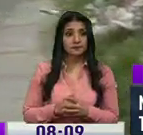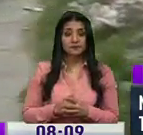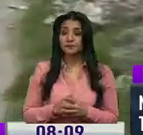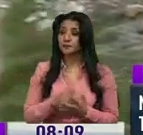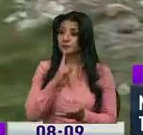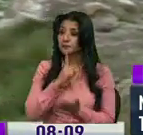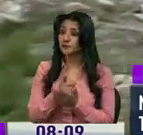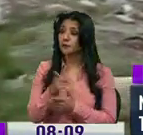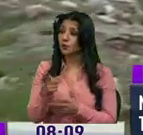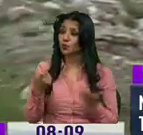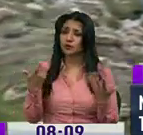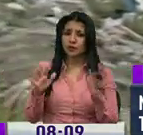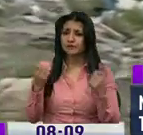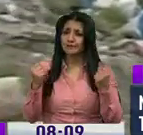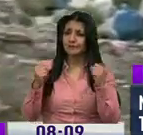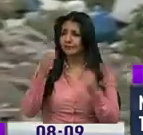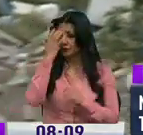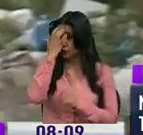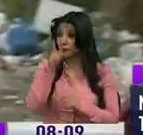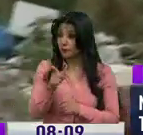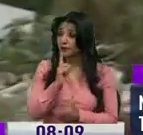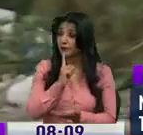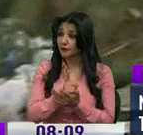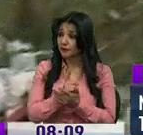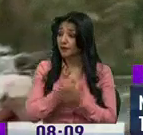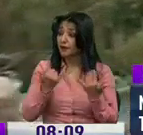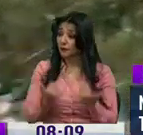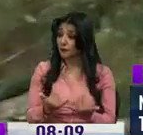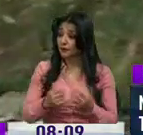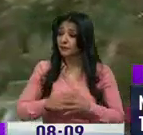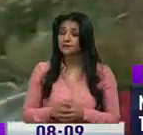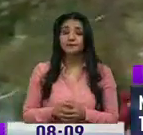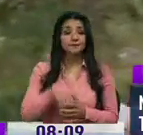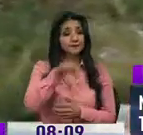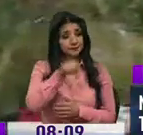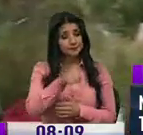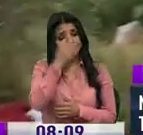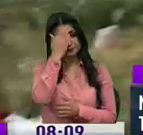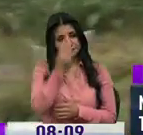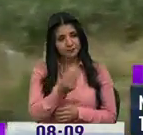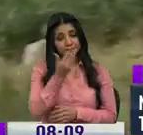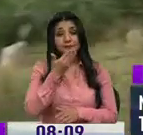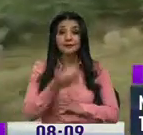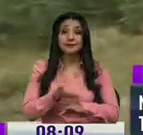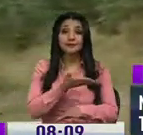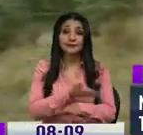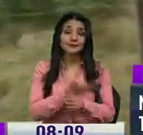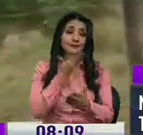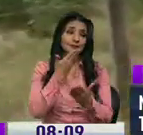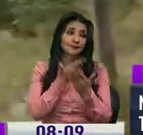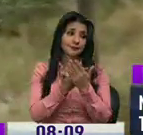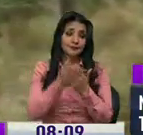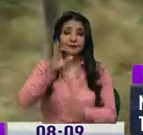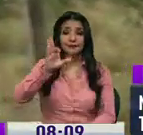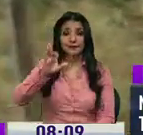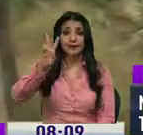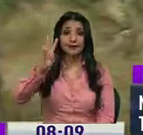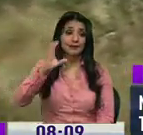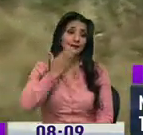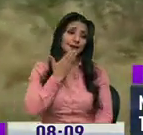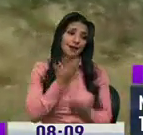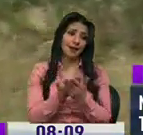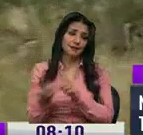Ustedes realmente están angustiados por la situación en la que viven en estos momentos. Sí, bueno, antes que nada dar las gracias a TVC por la